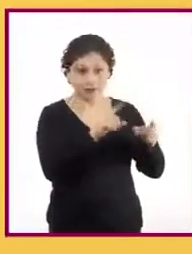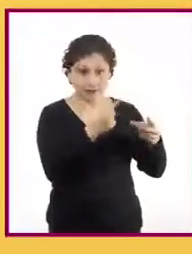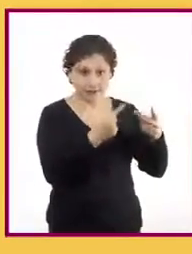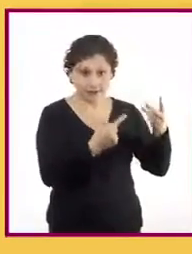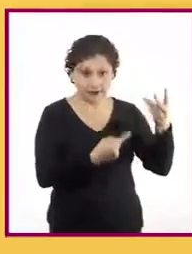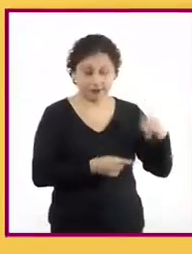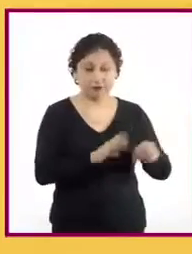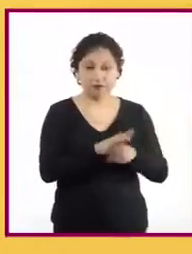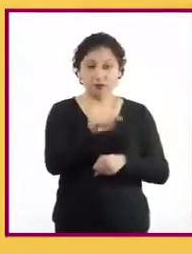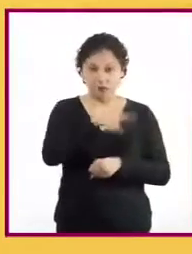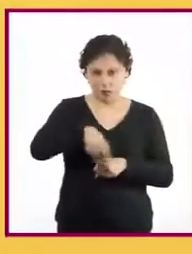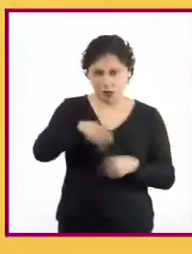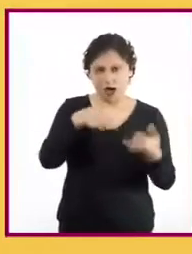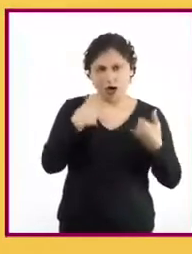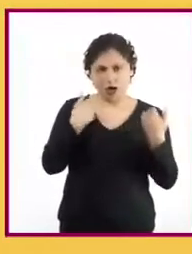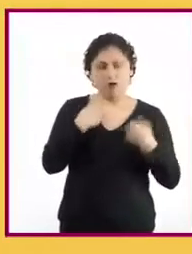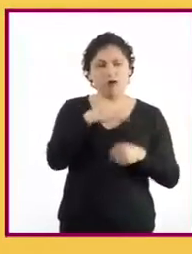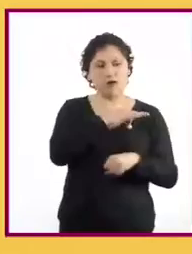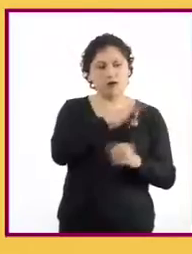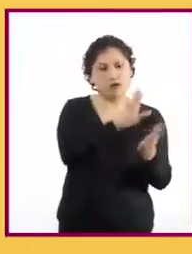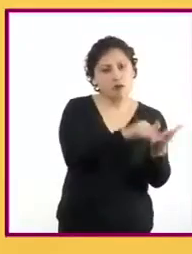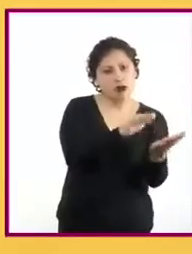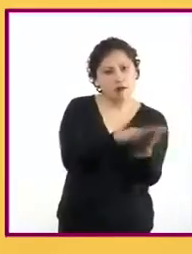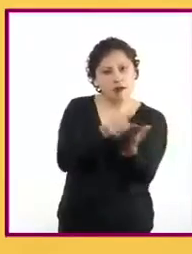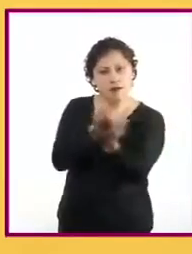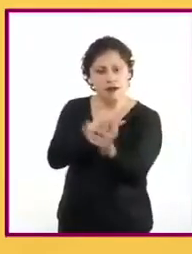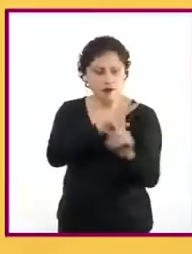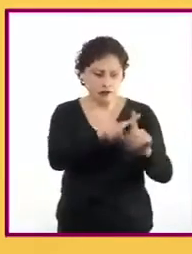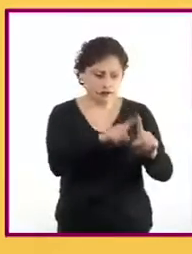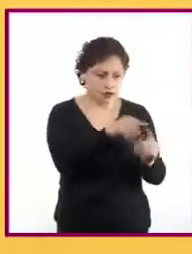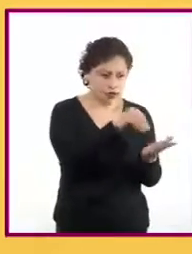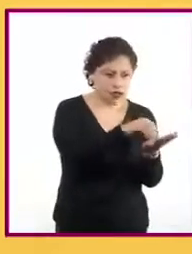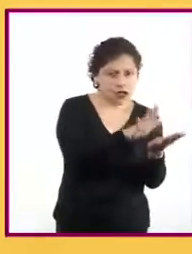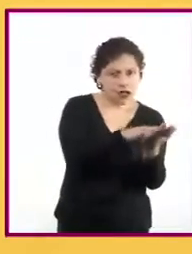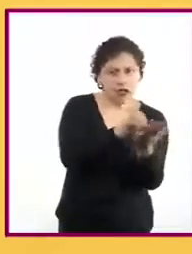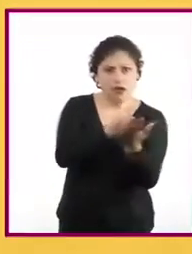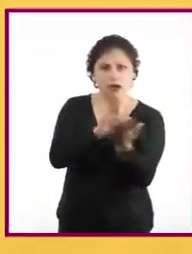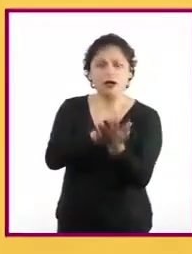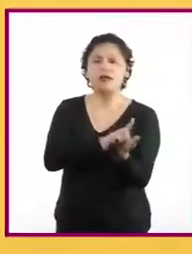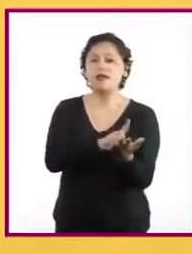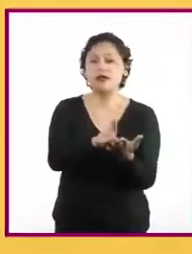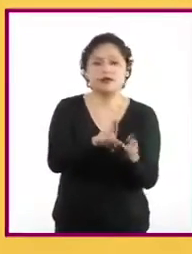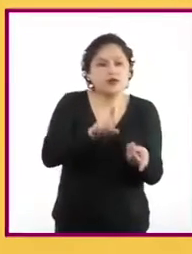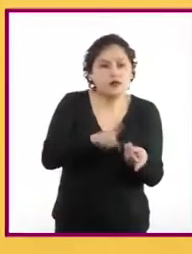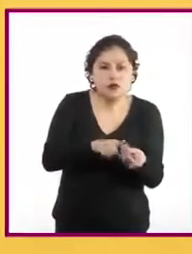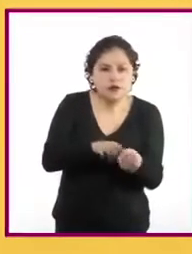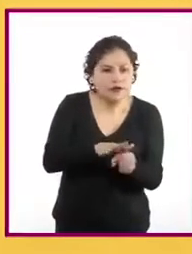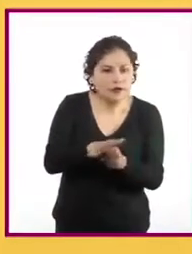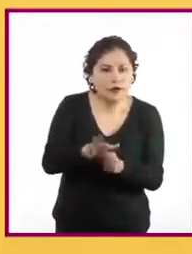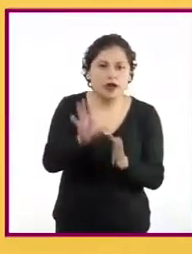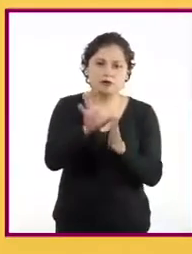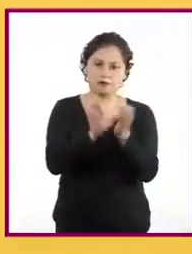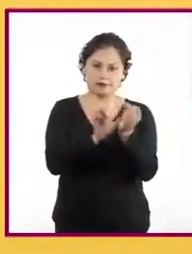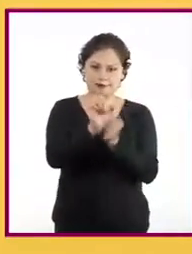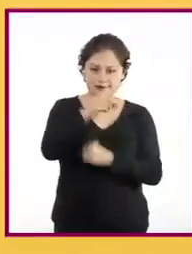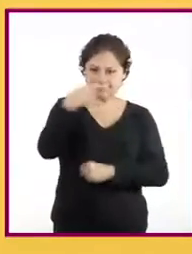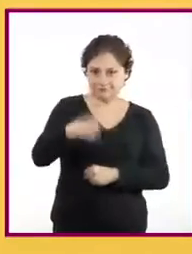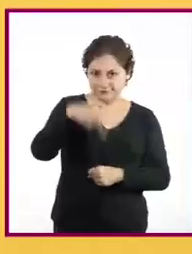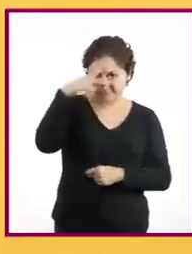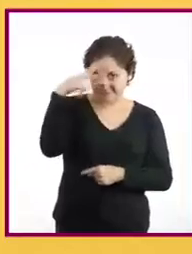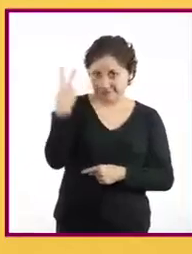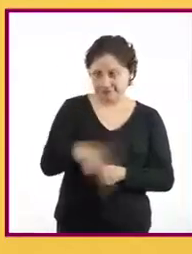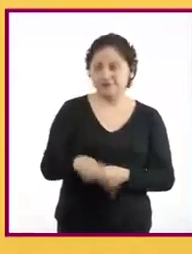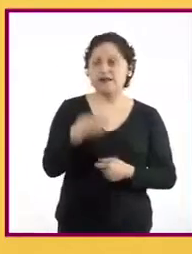pueden explorar los documentos donde se encuentran plasmados sus derechos, como la Constitución Política de los Estados Unidos